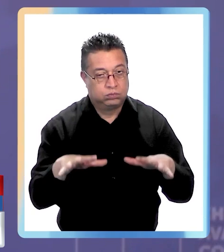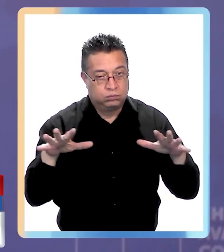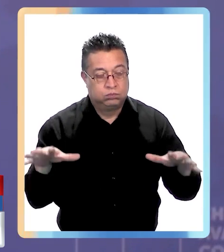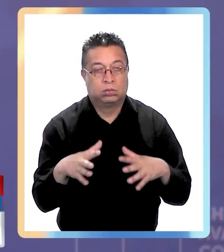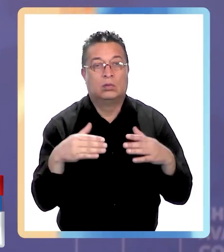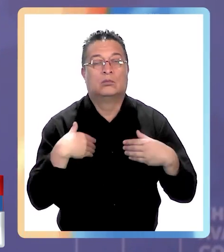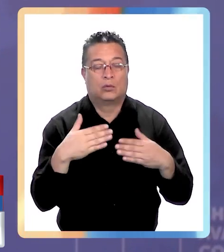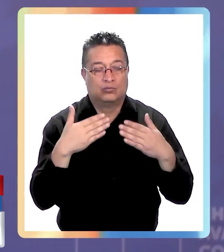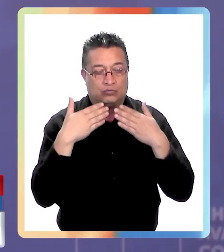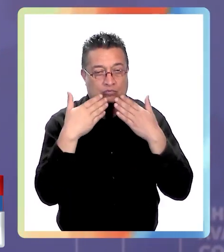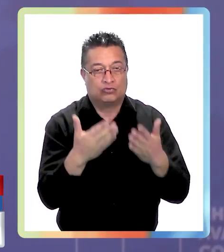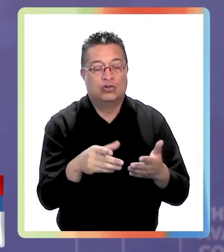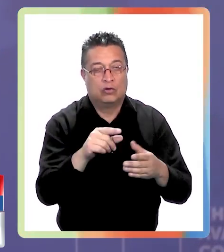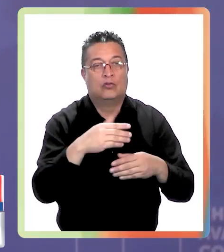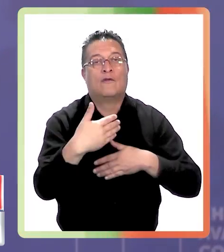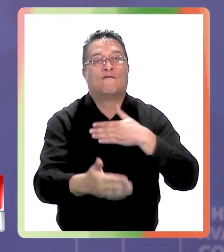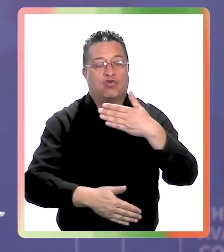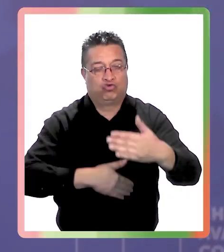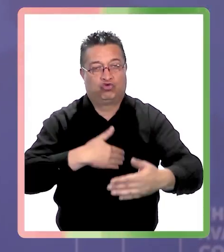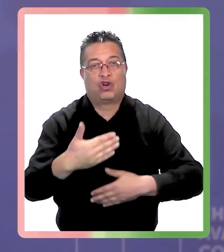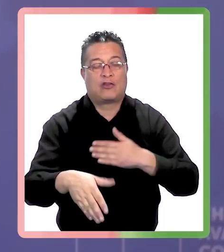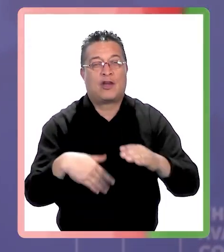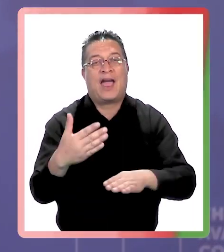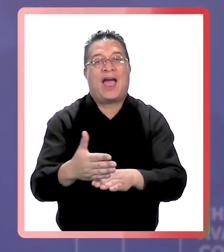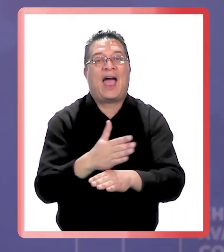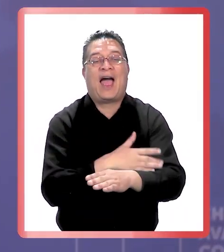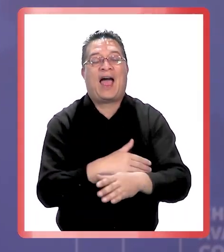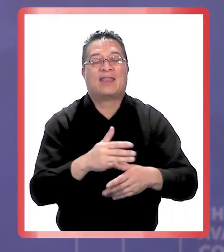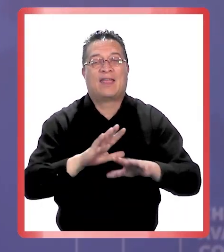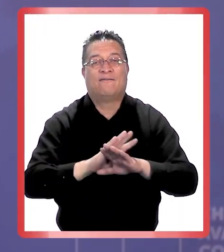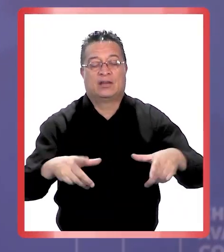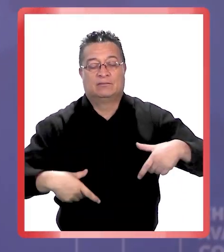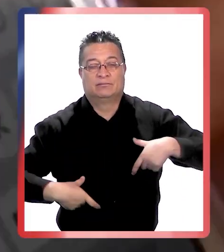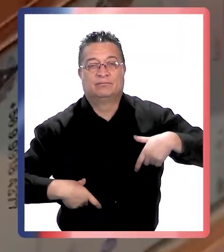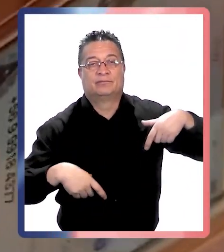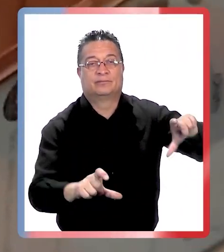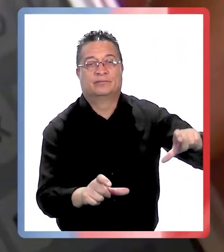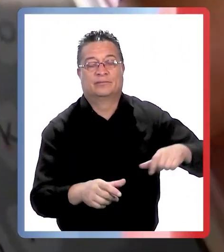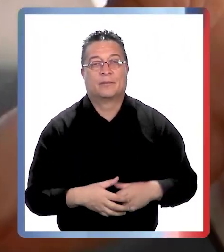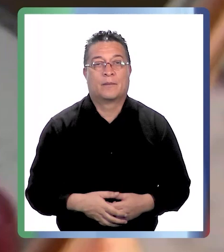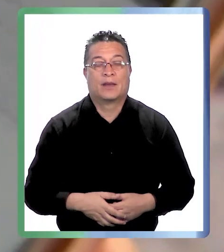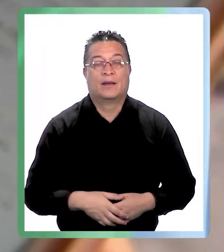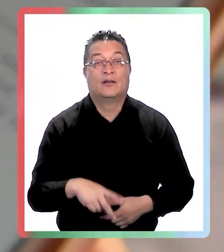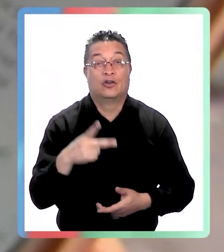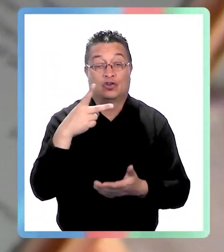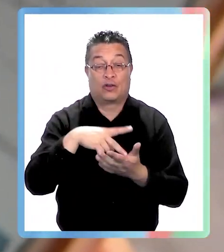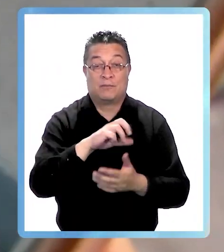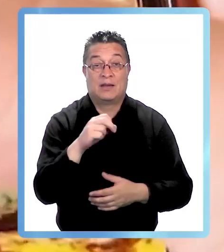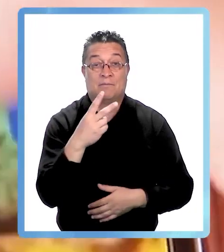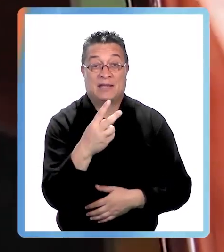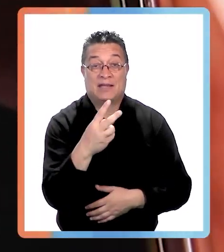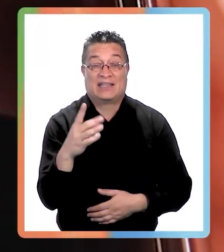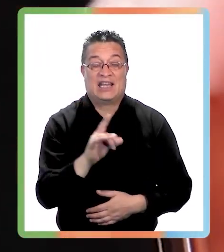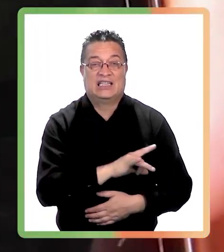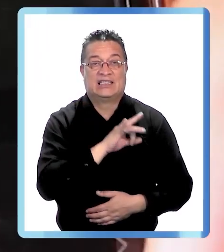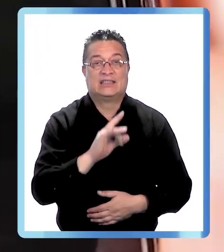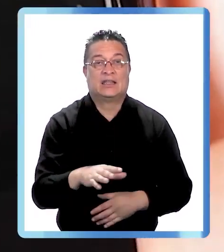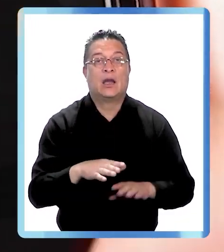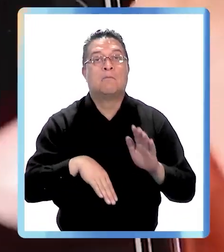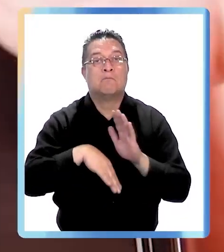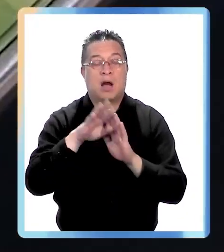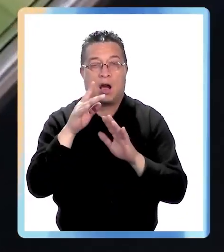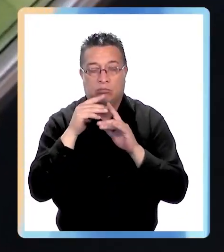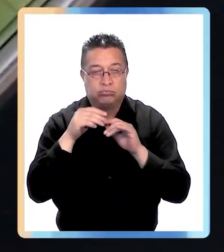empeñado en dejar creadas y funcionando antes del final de su mandato. En 2023 en Chile aumentó